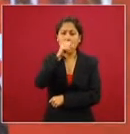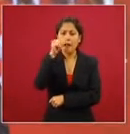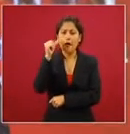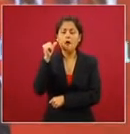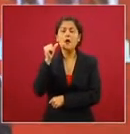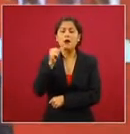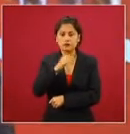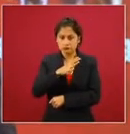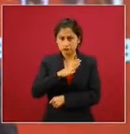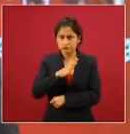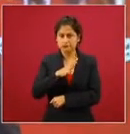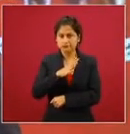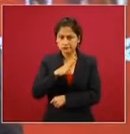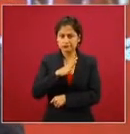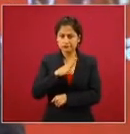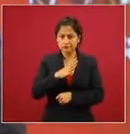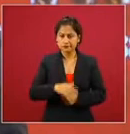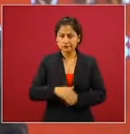se